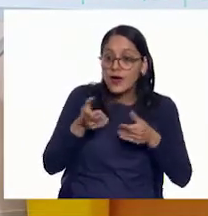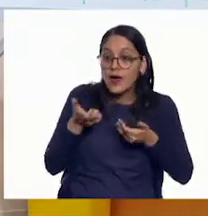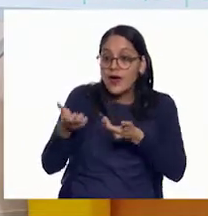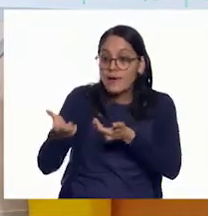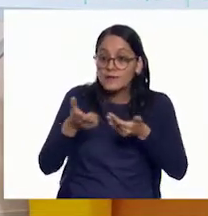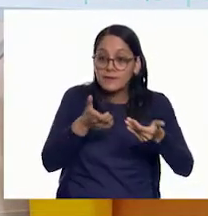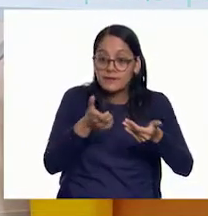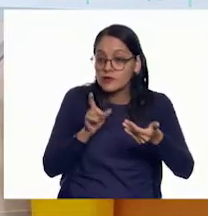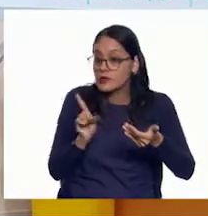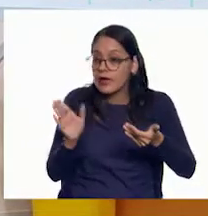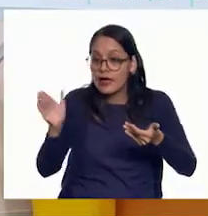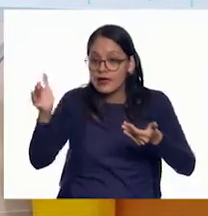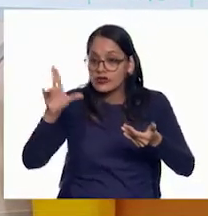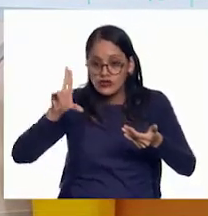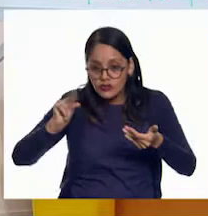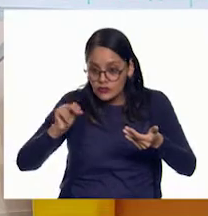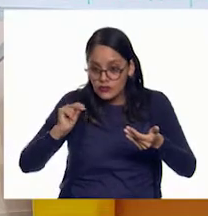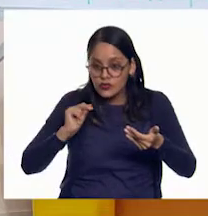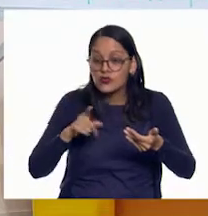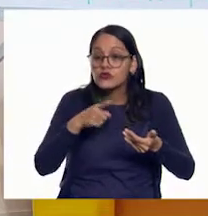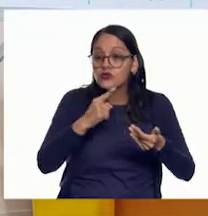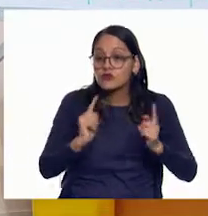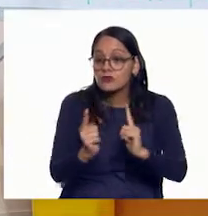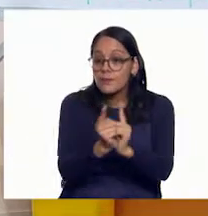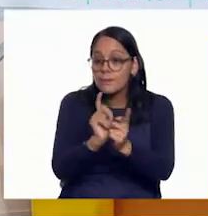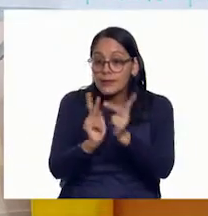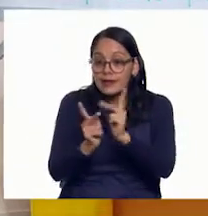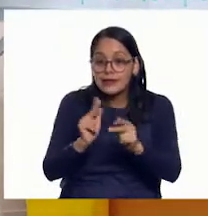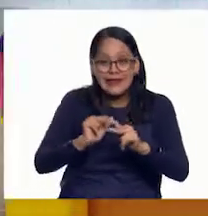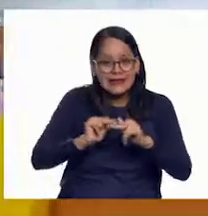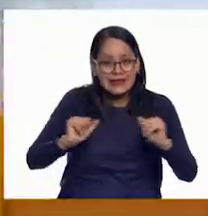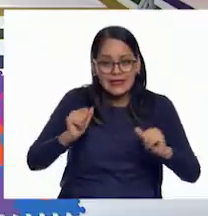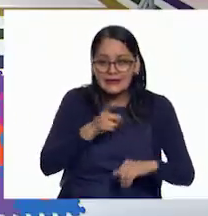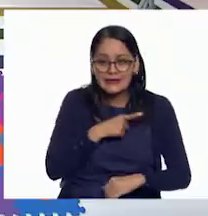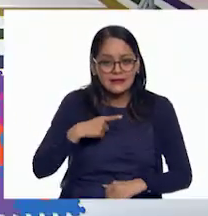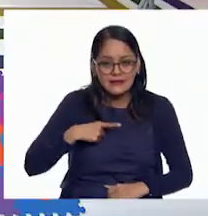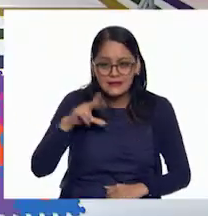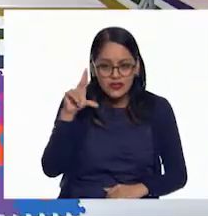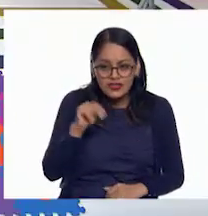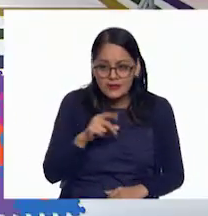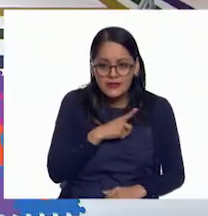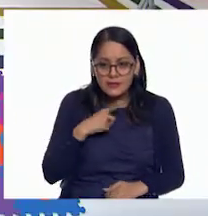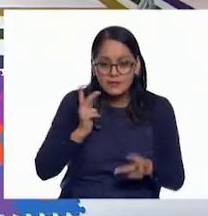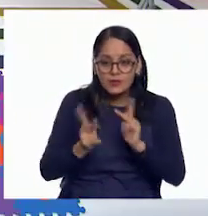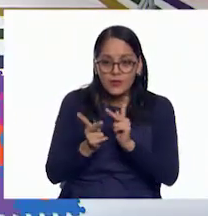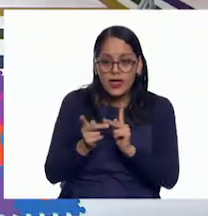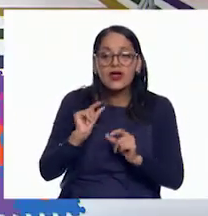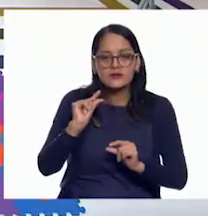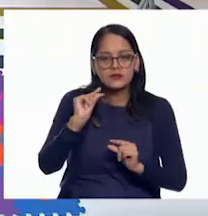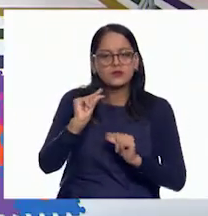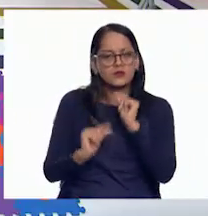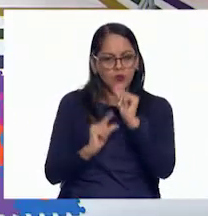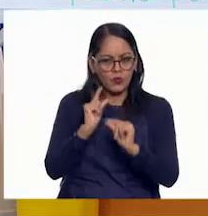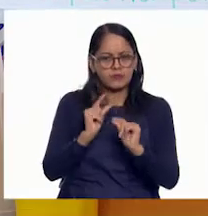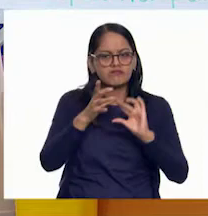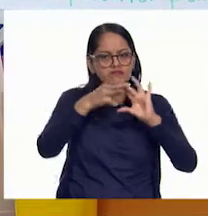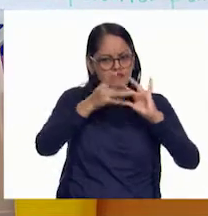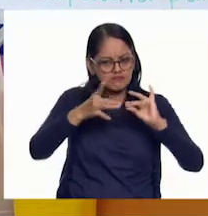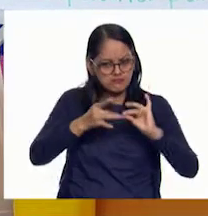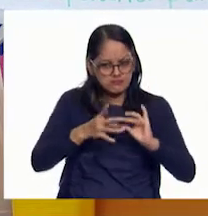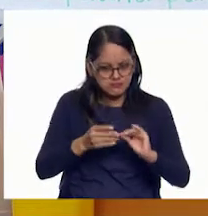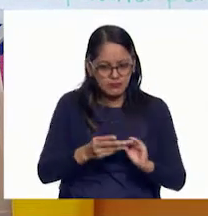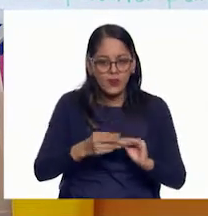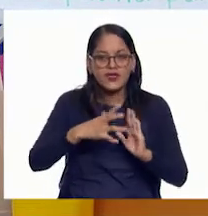no tenía que hablar con nadie. Es cierto. Y entonces todo eso lo vas enriqueciendo y ya vas teniendo un